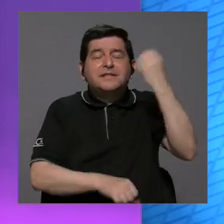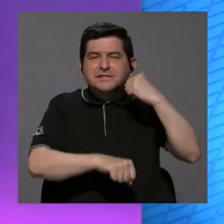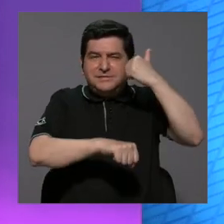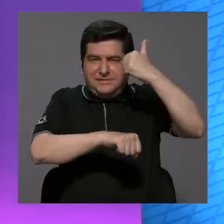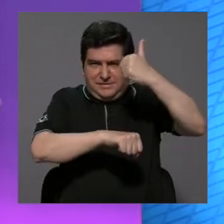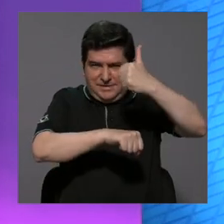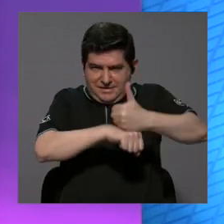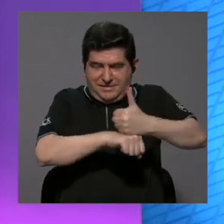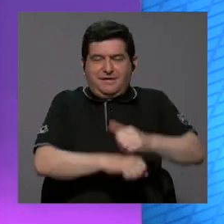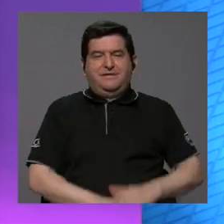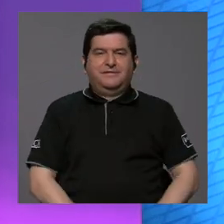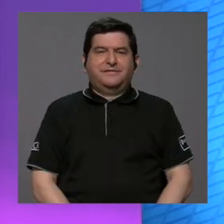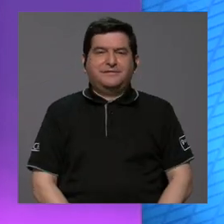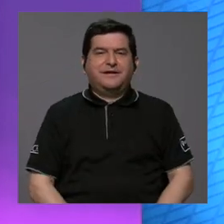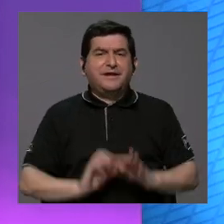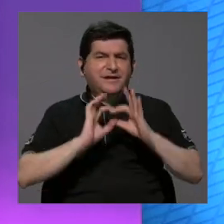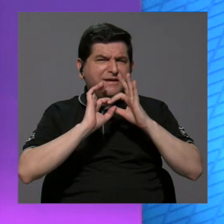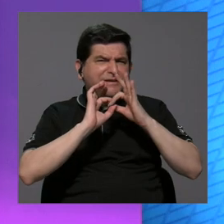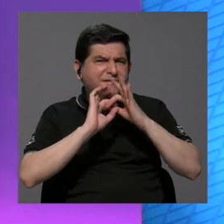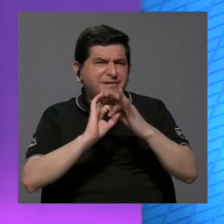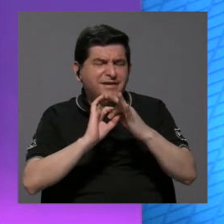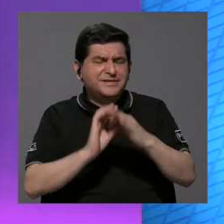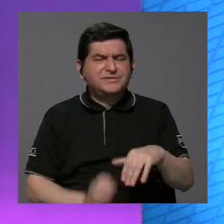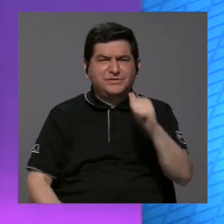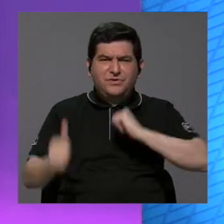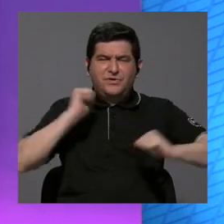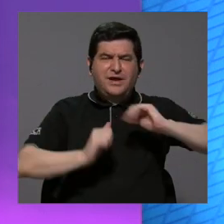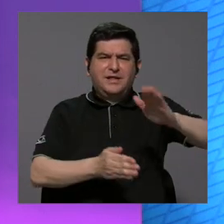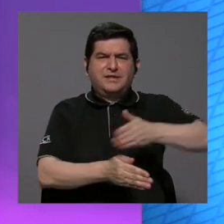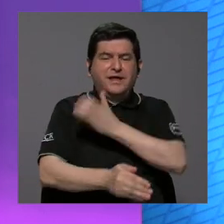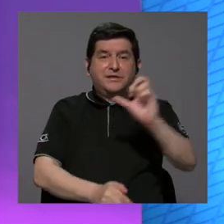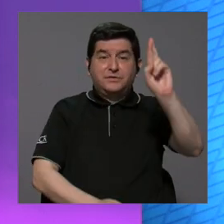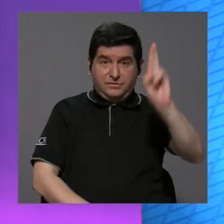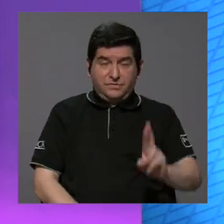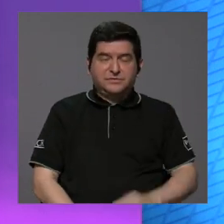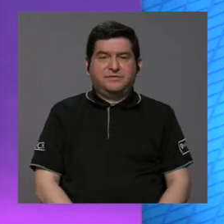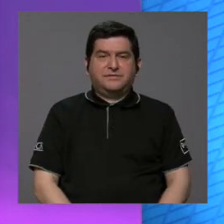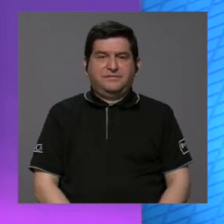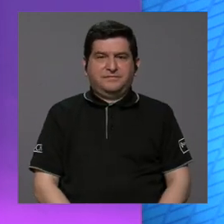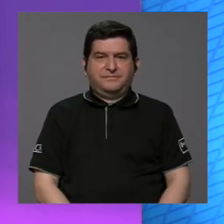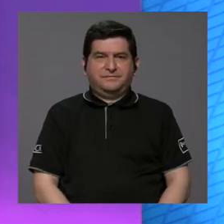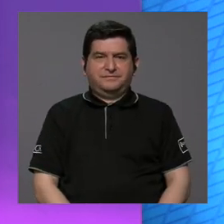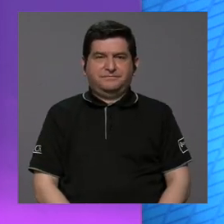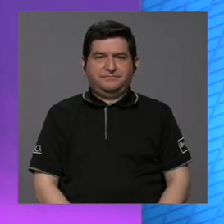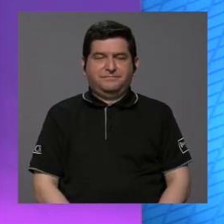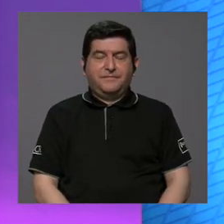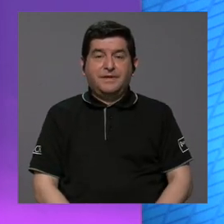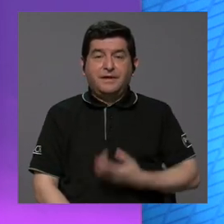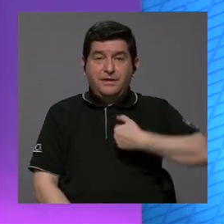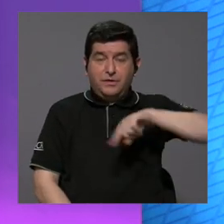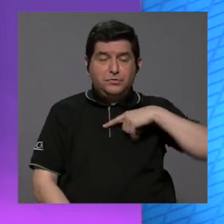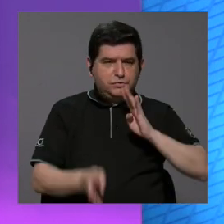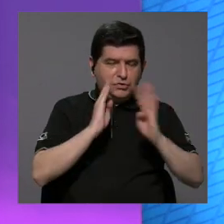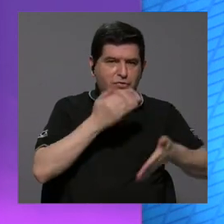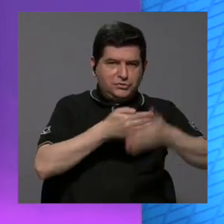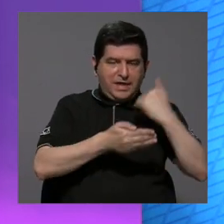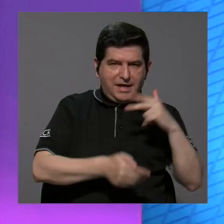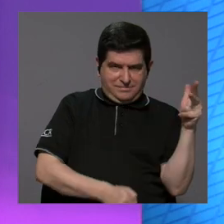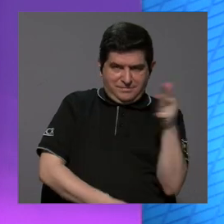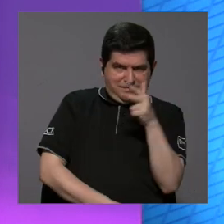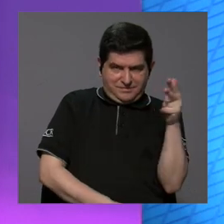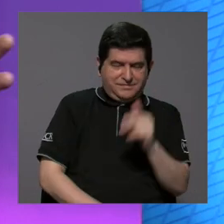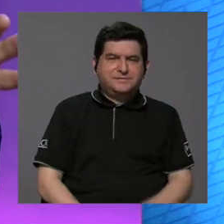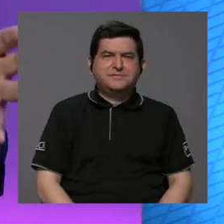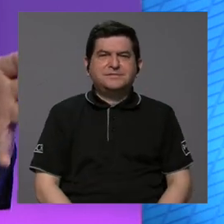plantada plantada de el teatro musical en Costa Rica ahora Bien decíamos también fuera de cámaras